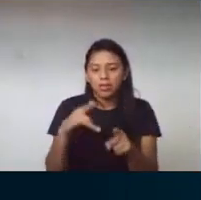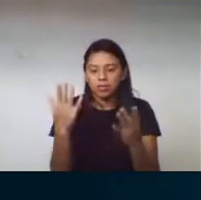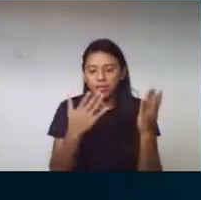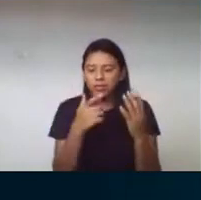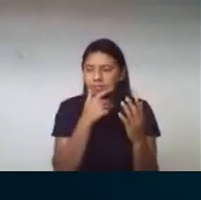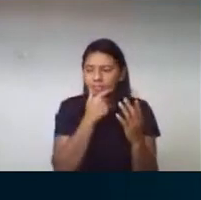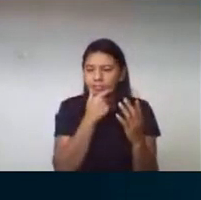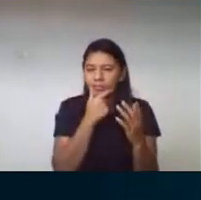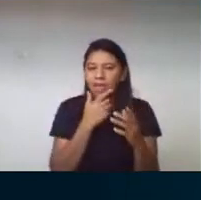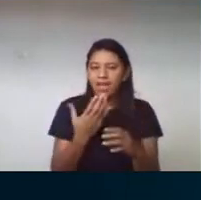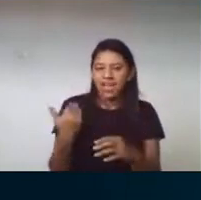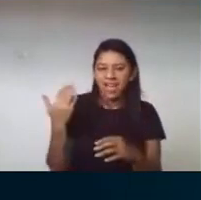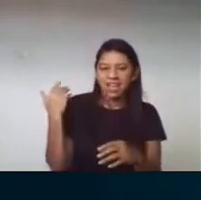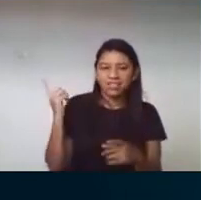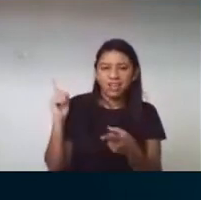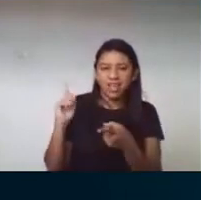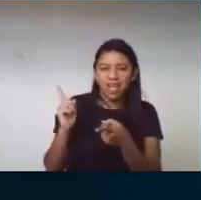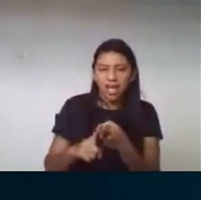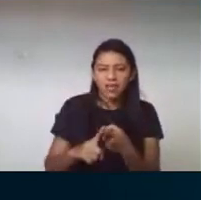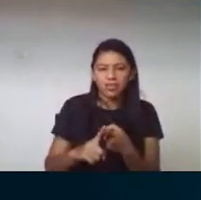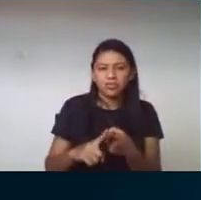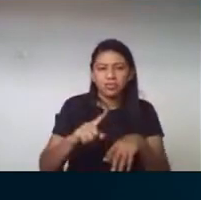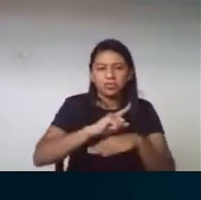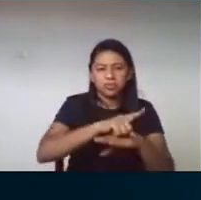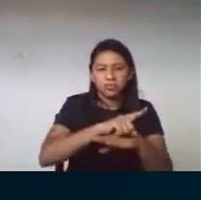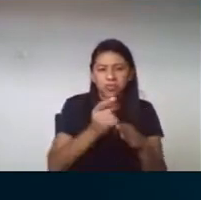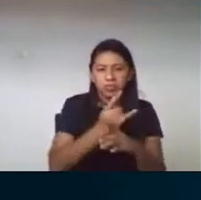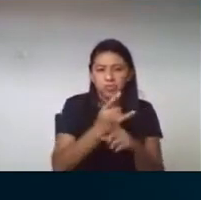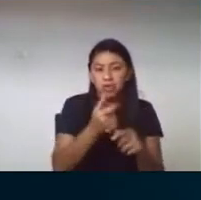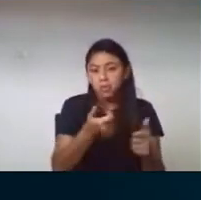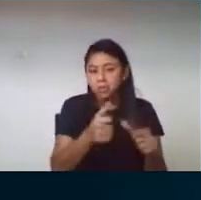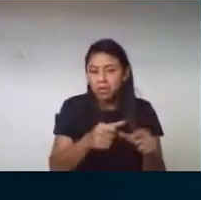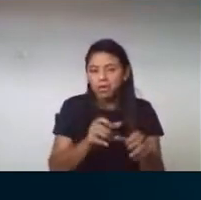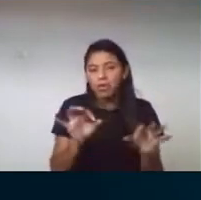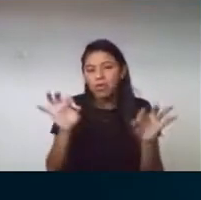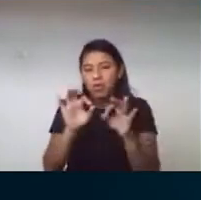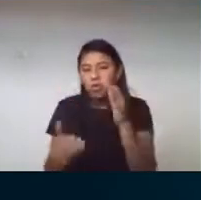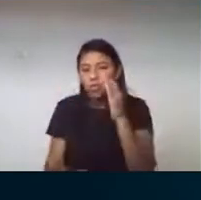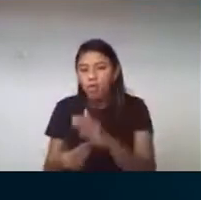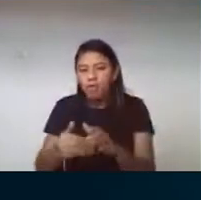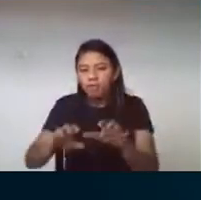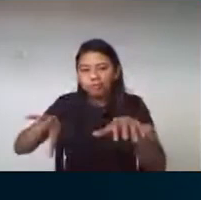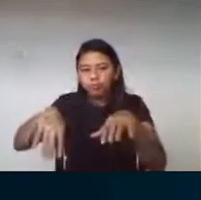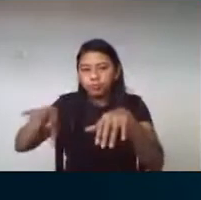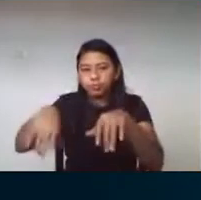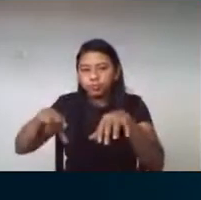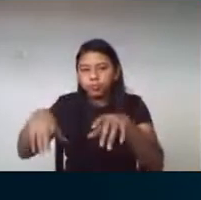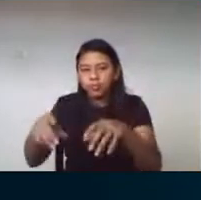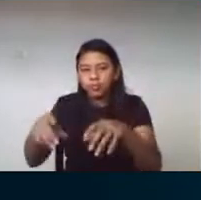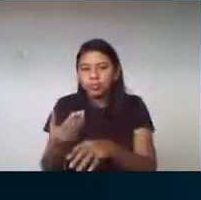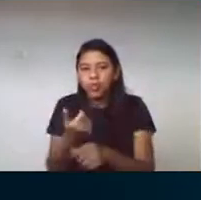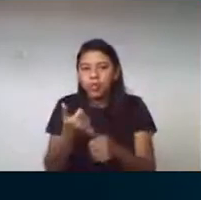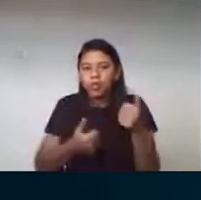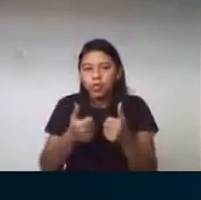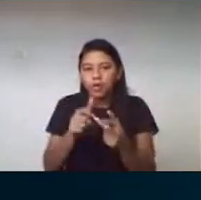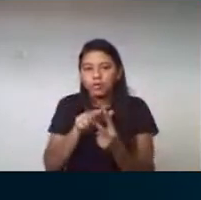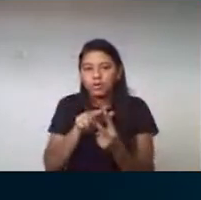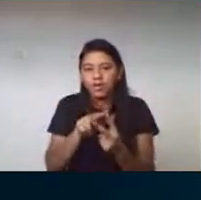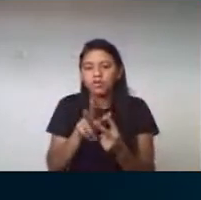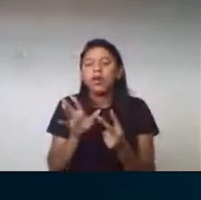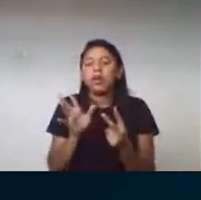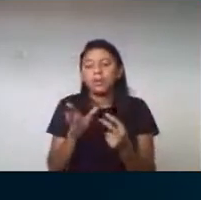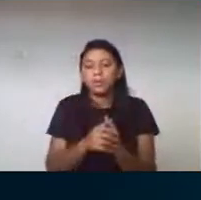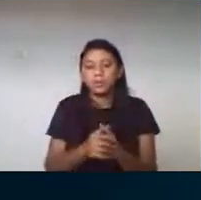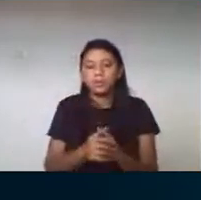Y bueno, ya cuando los resultados son determinados y todo también por medio computacional, se da uno cuenta de que sí, en